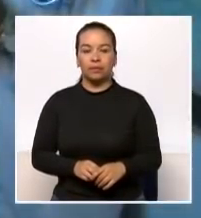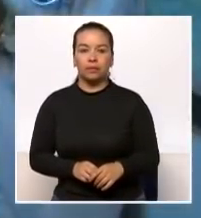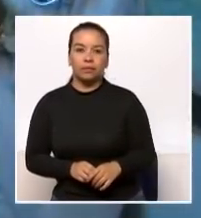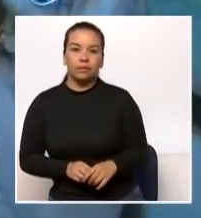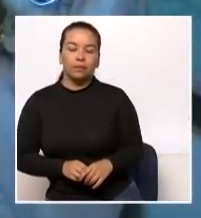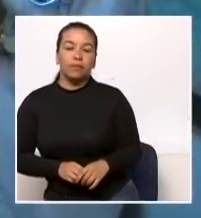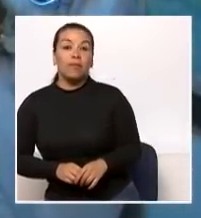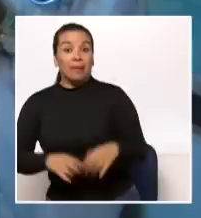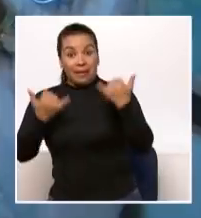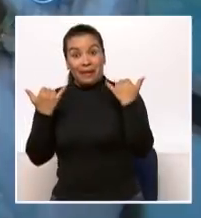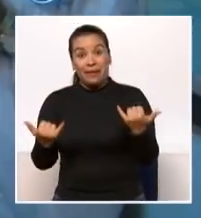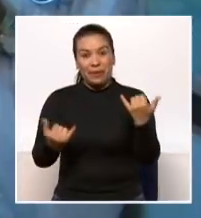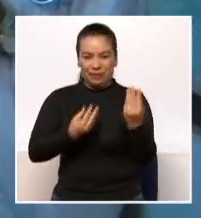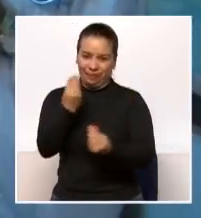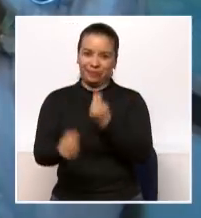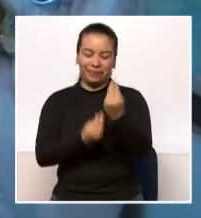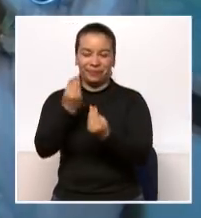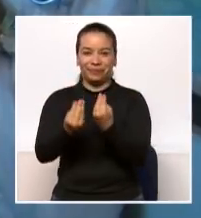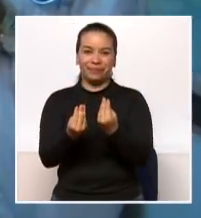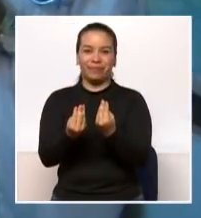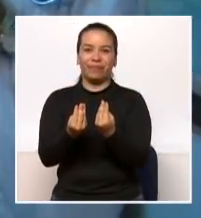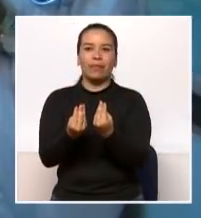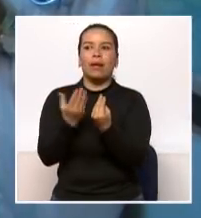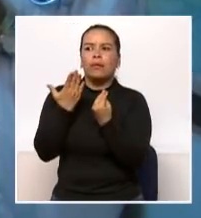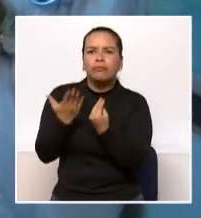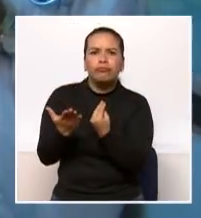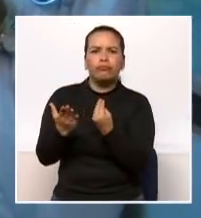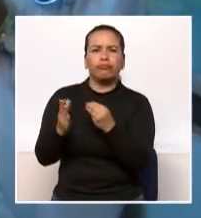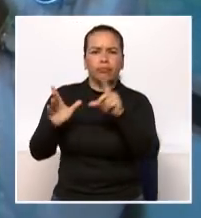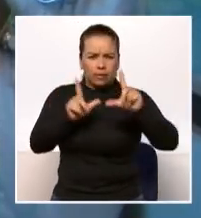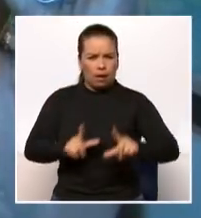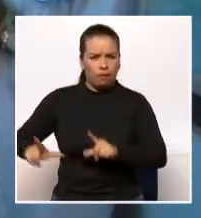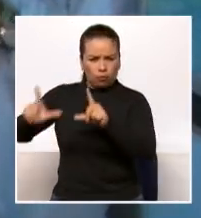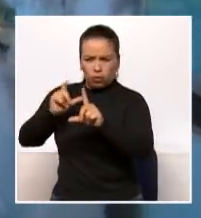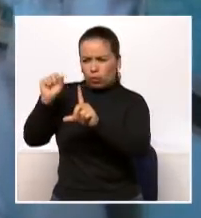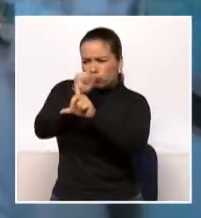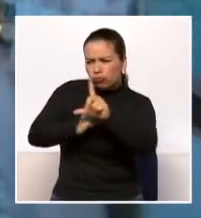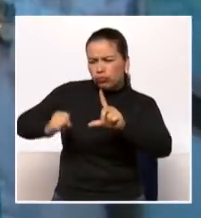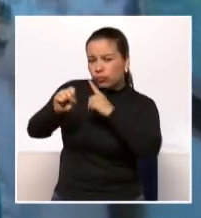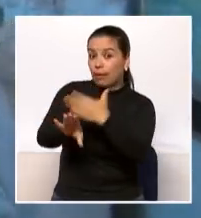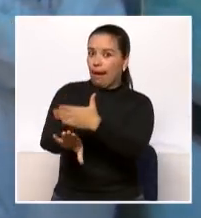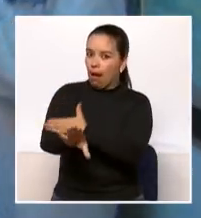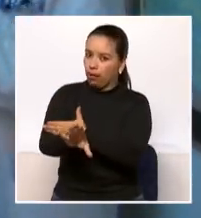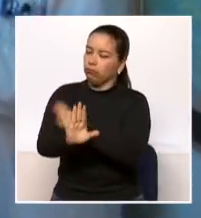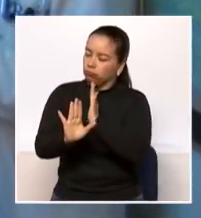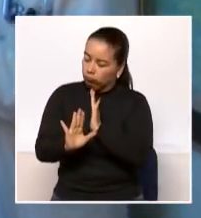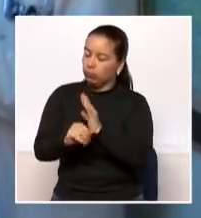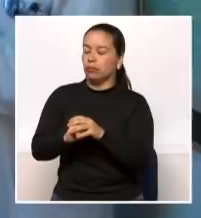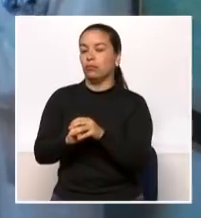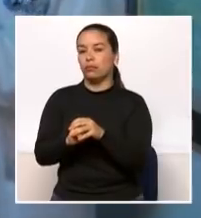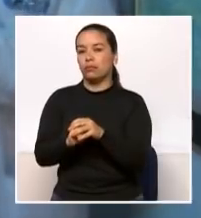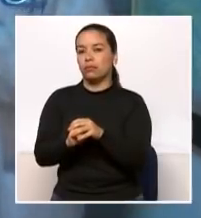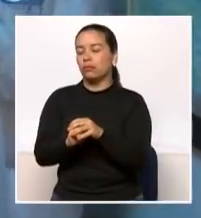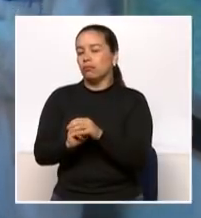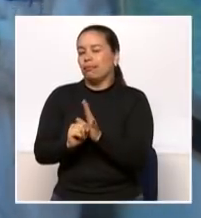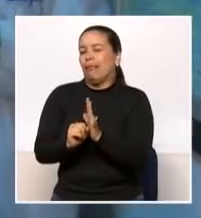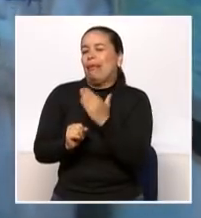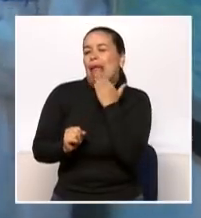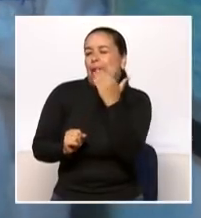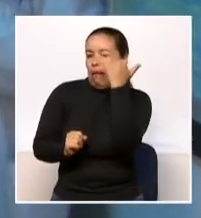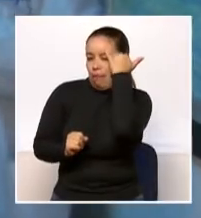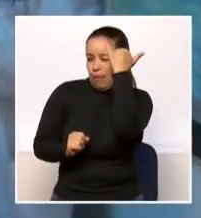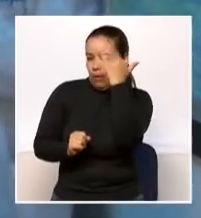Ahora vamos a hacer lo que es el diagnóstico ecográfico preventivo. Entonces, supongamos que el médico